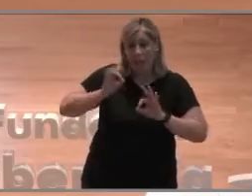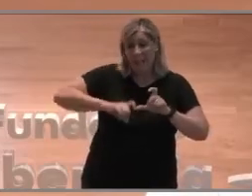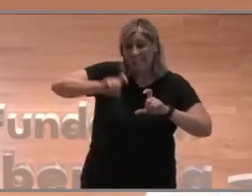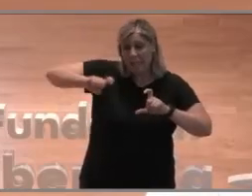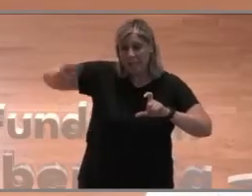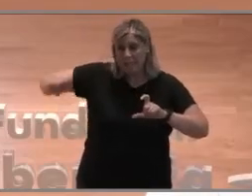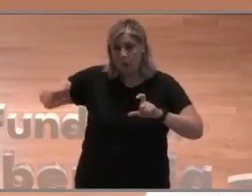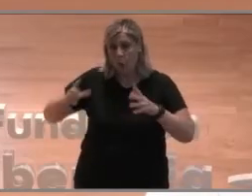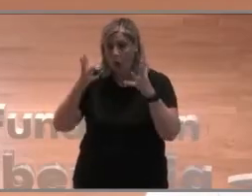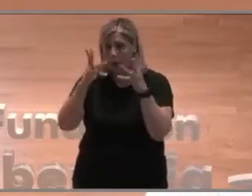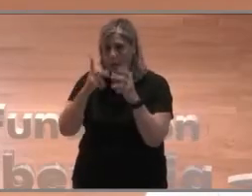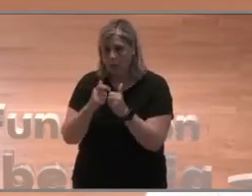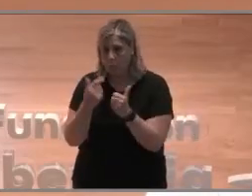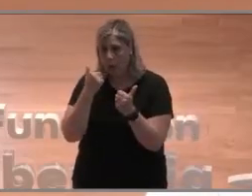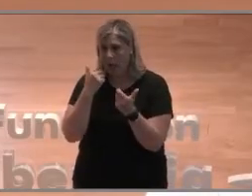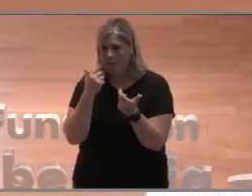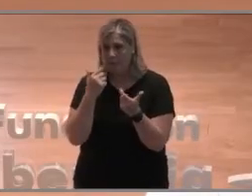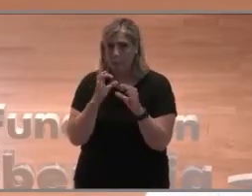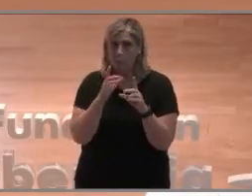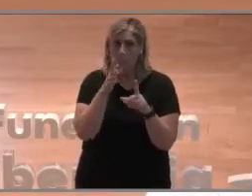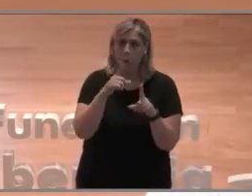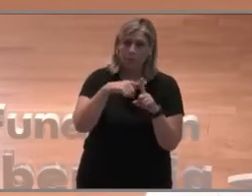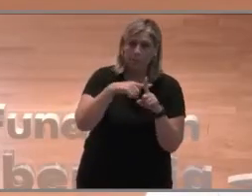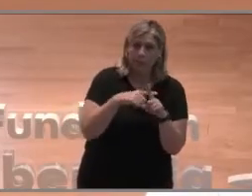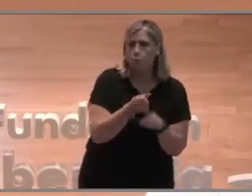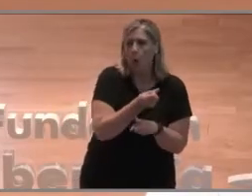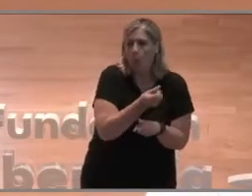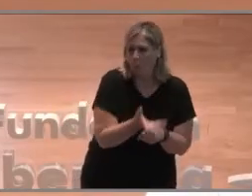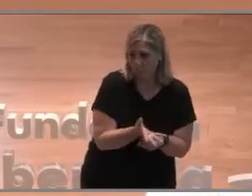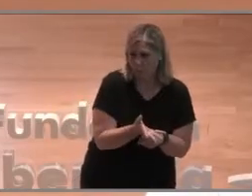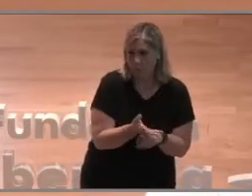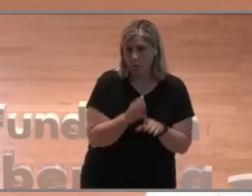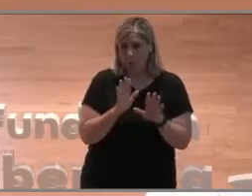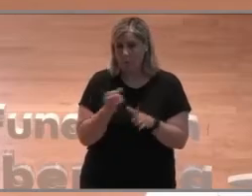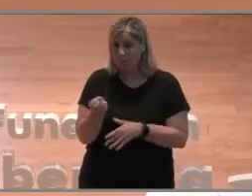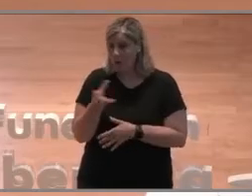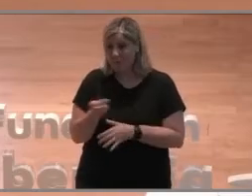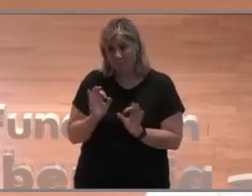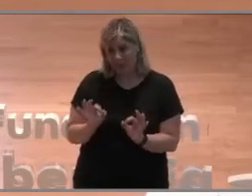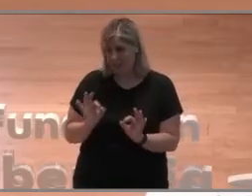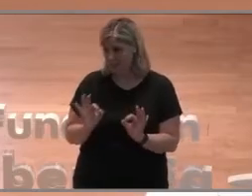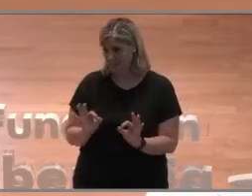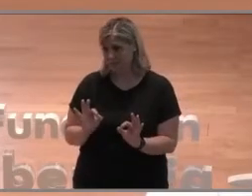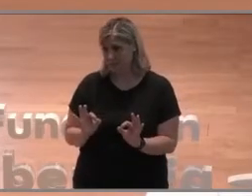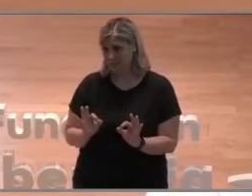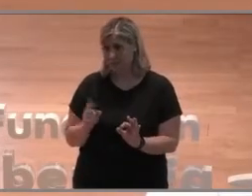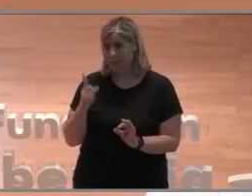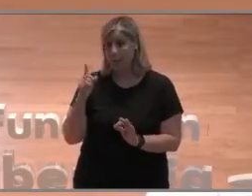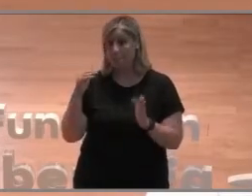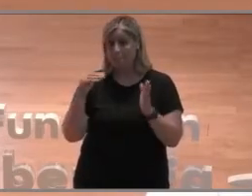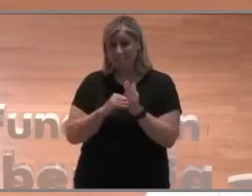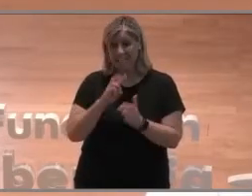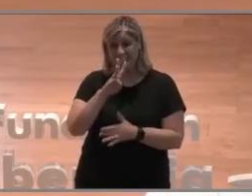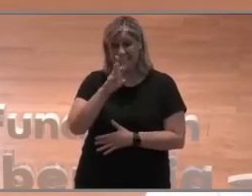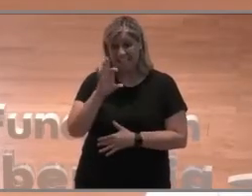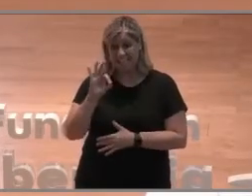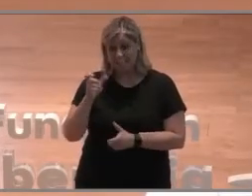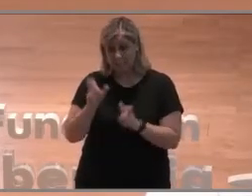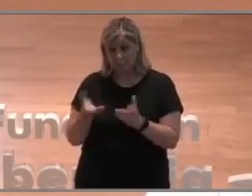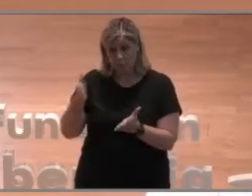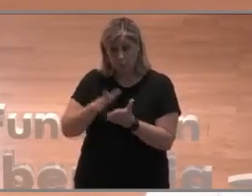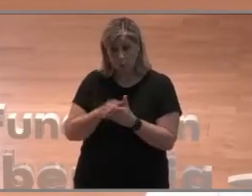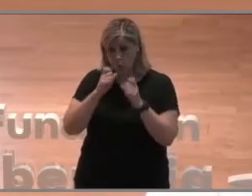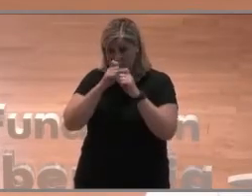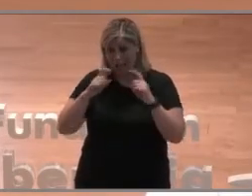deben a las temperaturas extremas. Pero las cifras son esas. Los 1.300 muertos anuales por calor